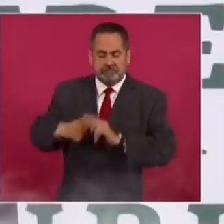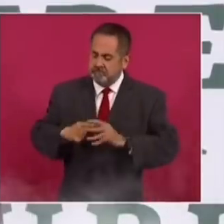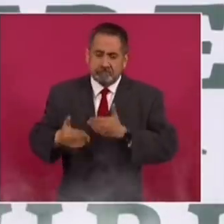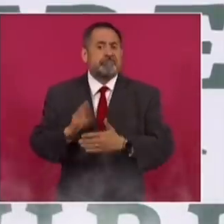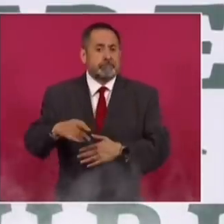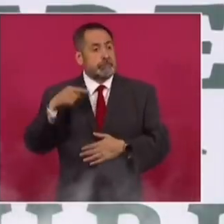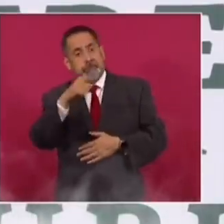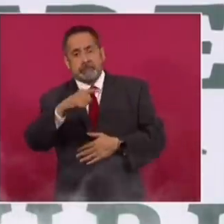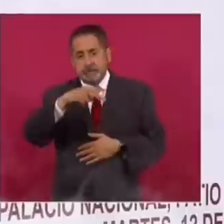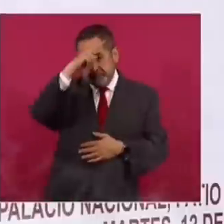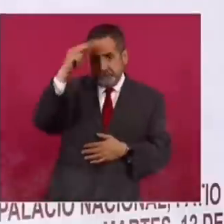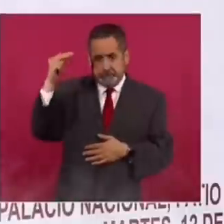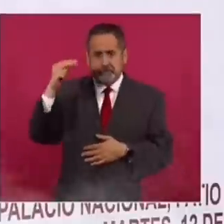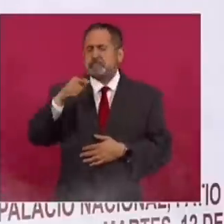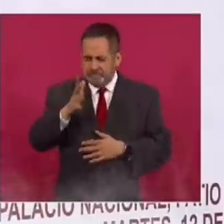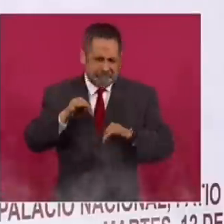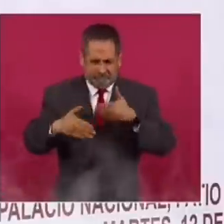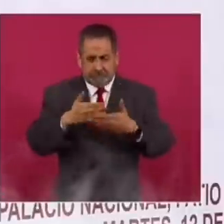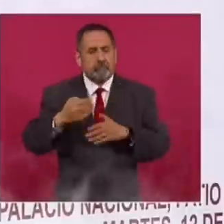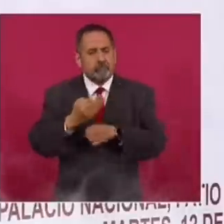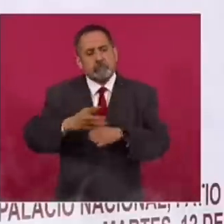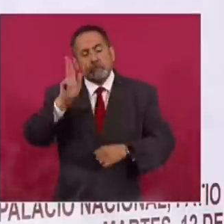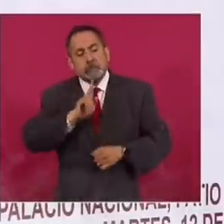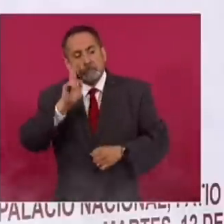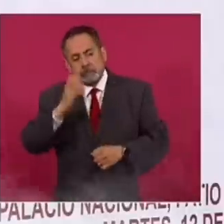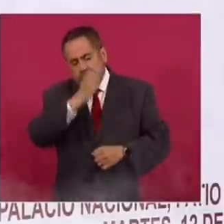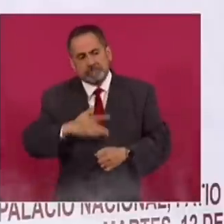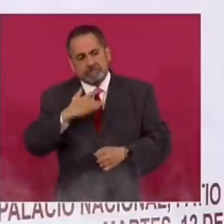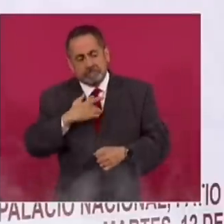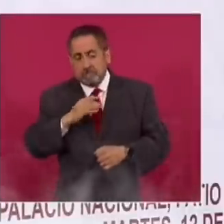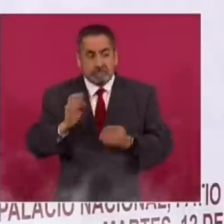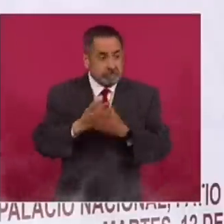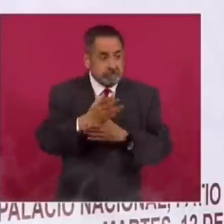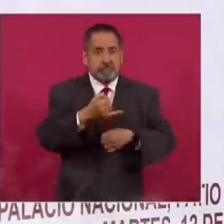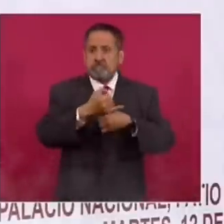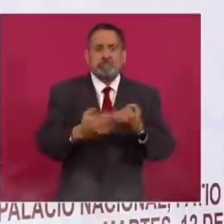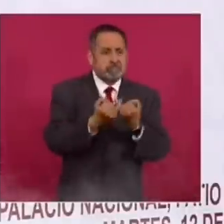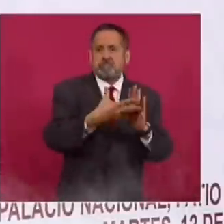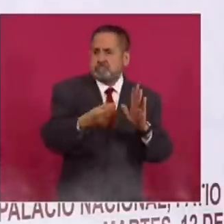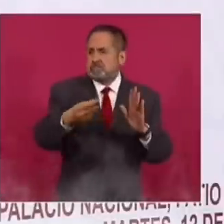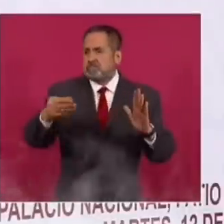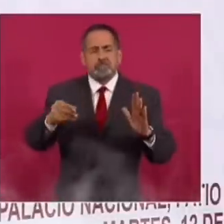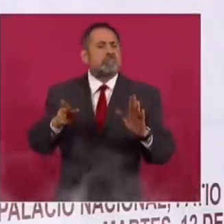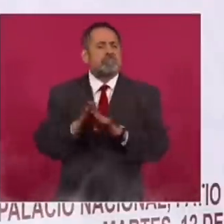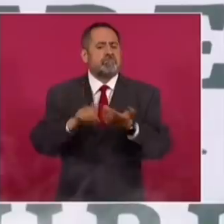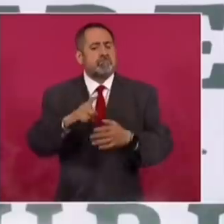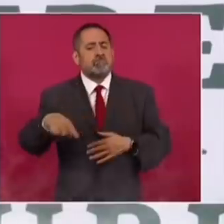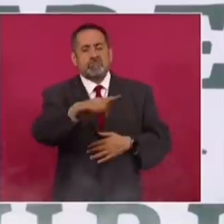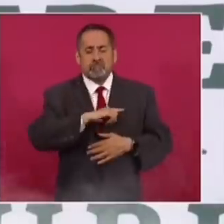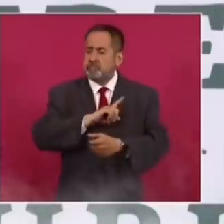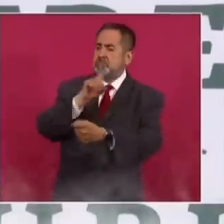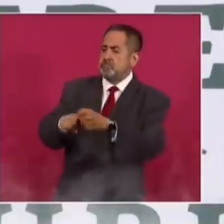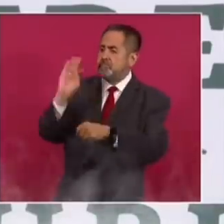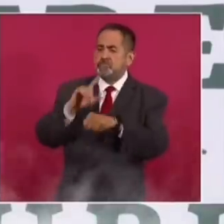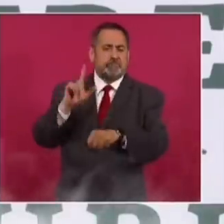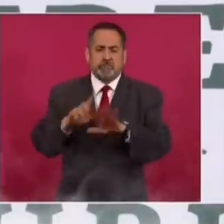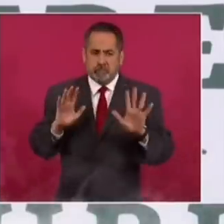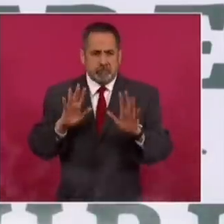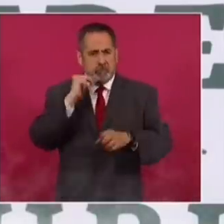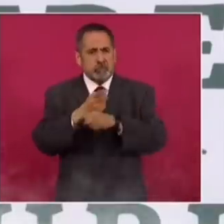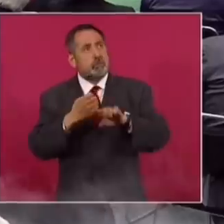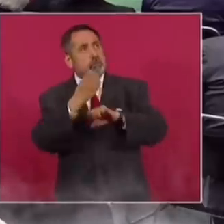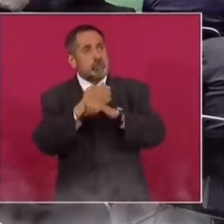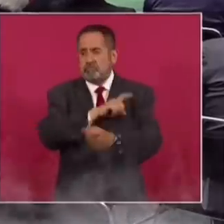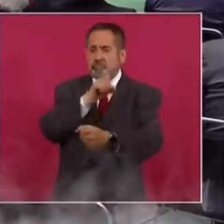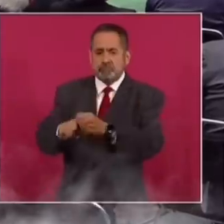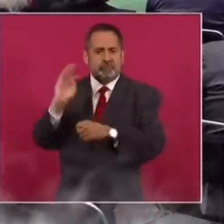el nuevo plan de operación el cual nos permitirá evaluar resultados y replicar el método de federalización voluntaria en todos los estados del